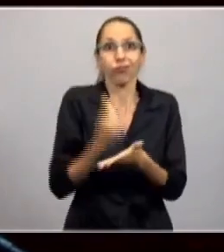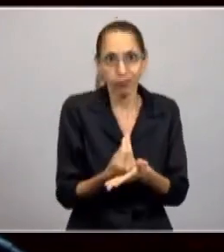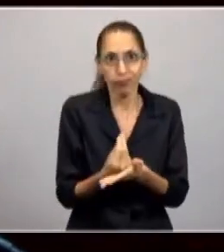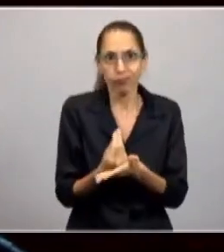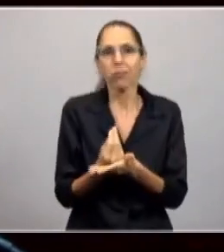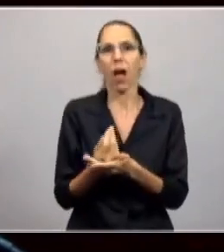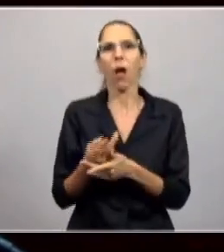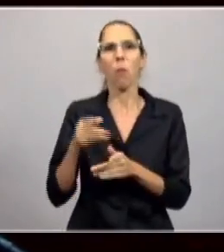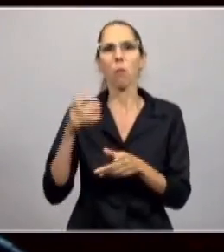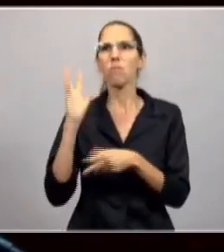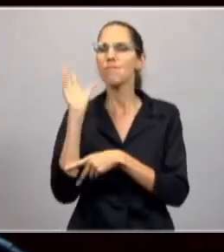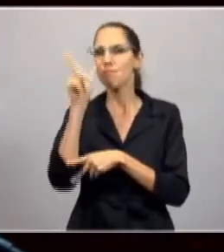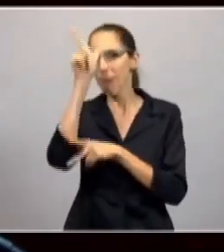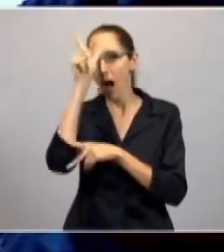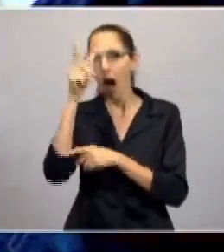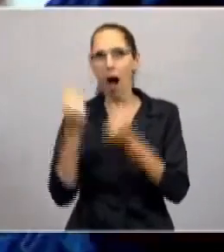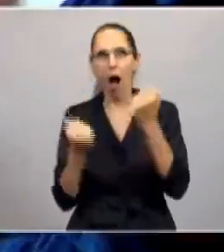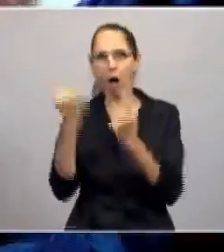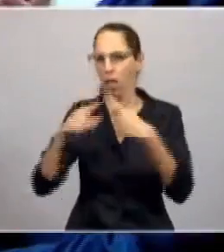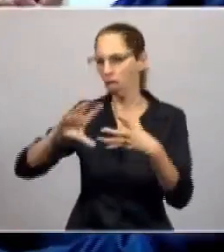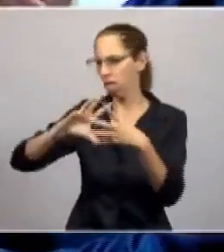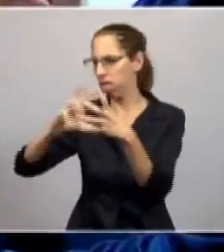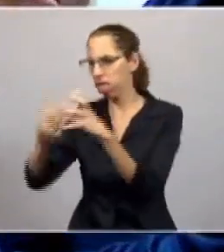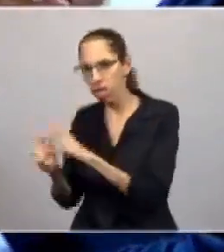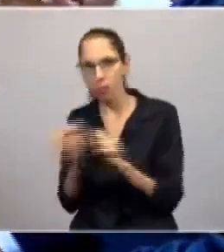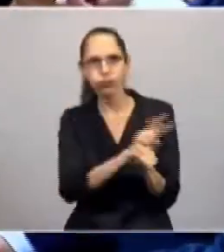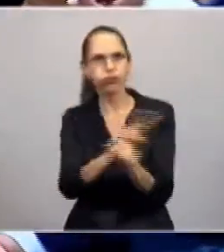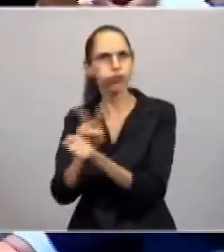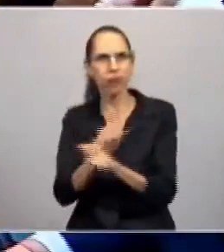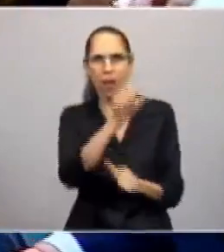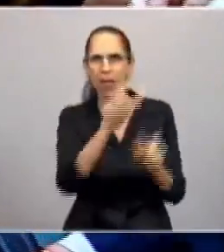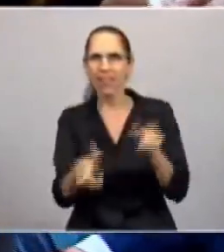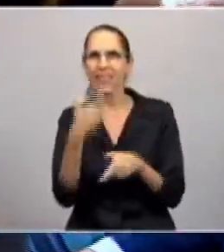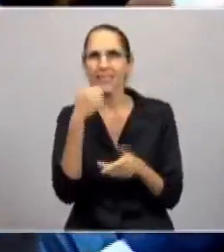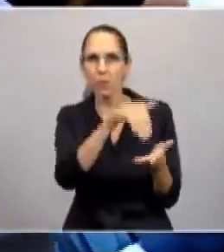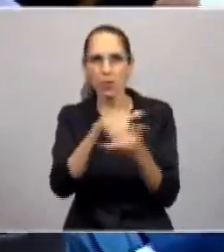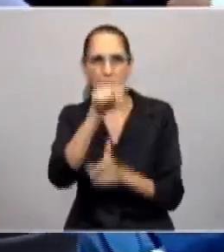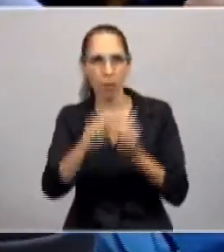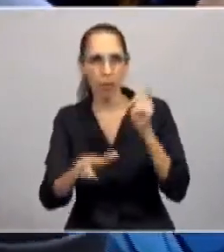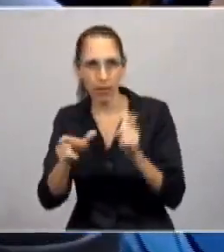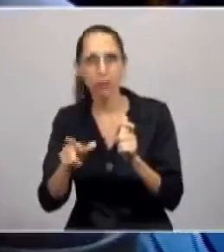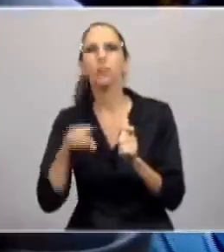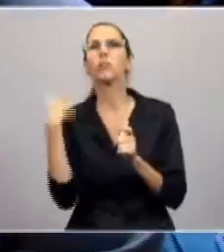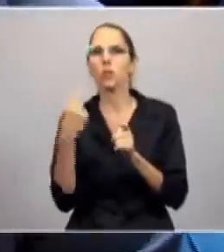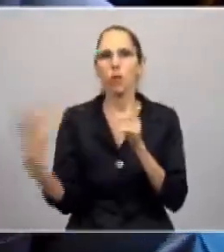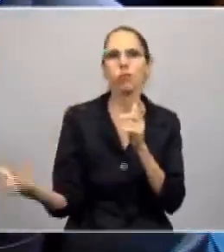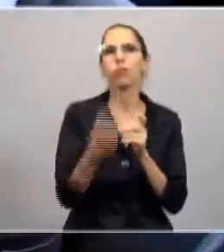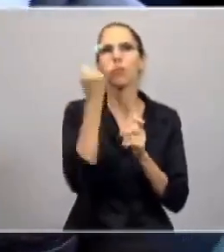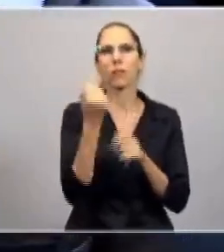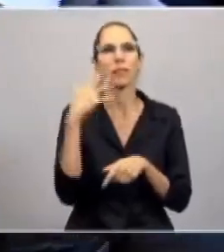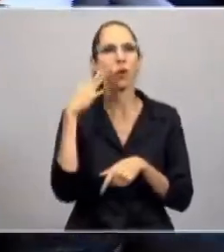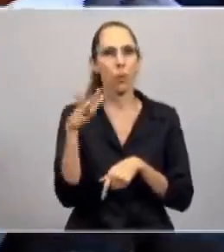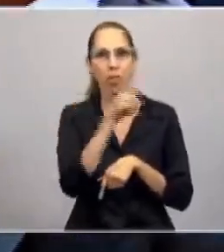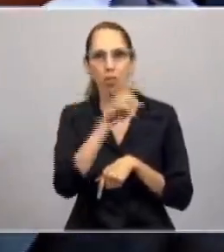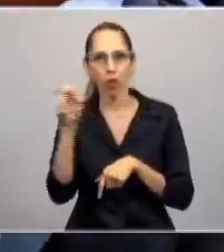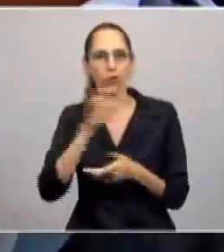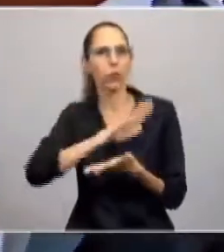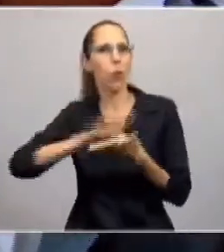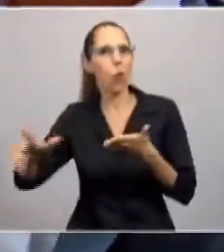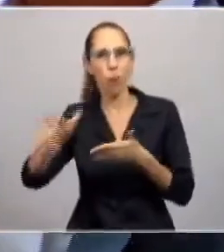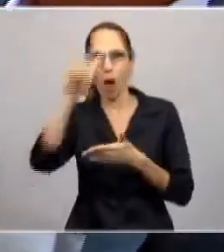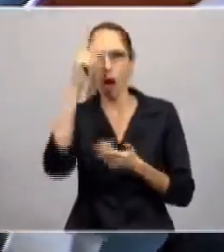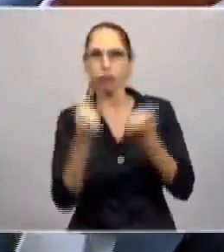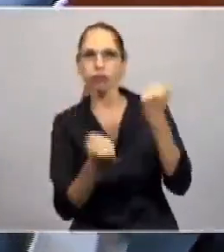cuidar a 17 millones de habitantes. Pudimos adquirir en este tiempo 5.200 nuevos patrulleros. Creamos la Escuela de Policía